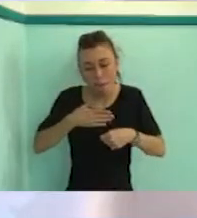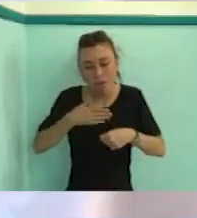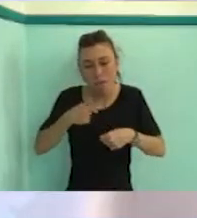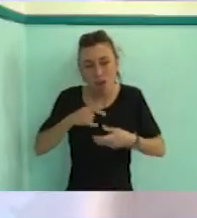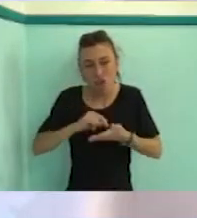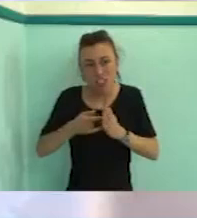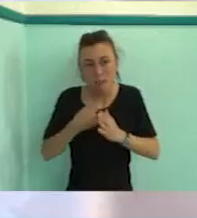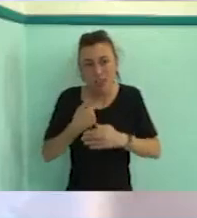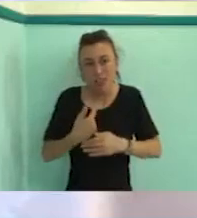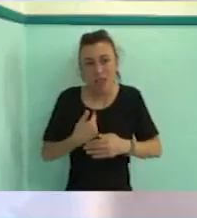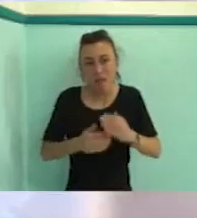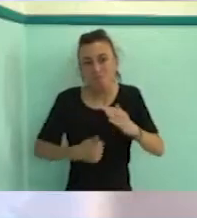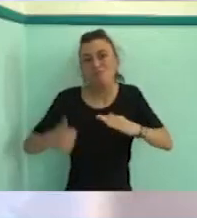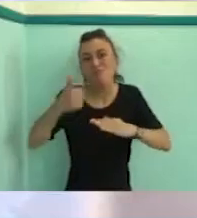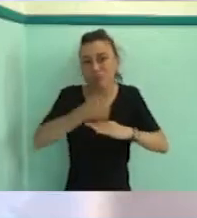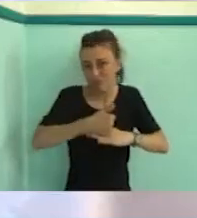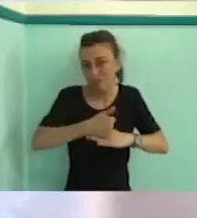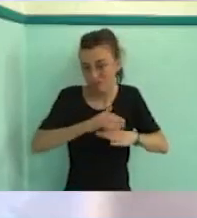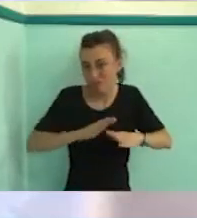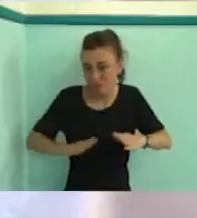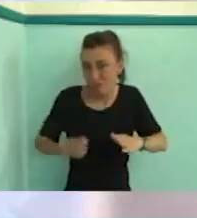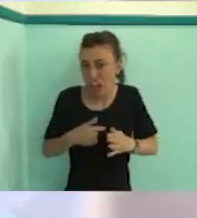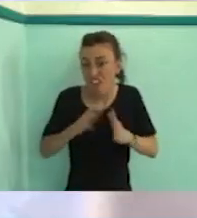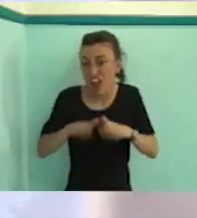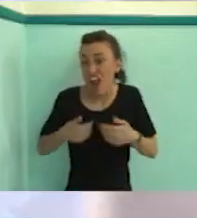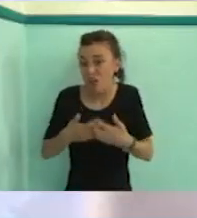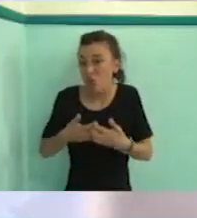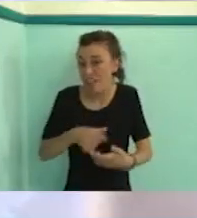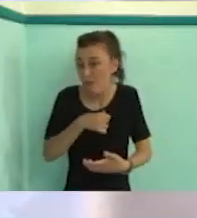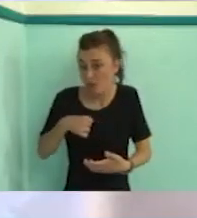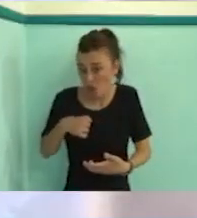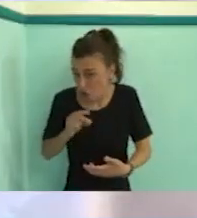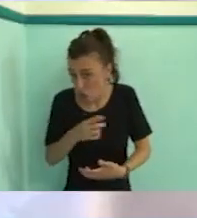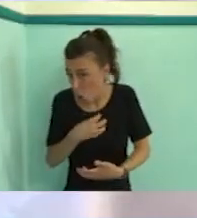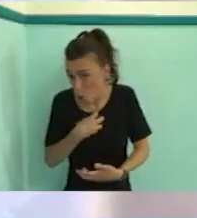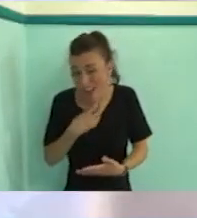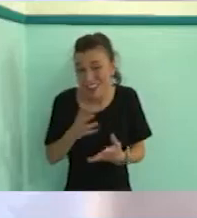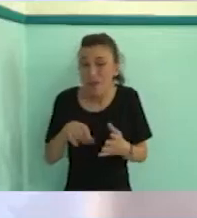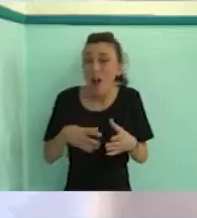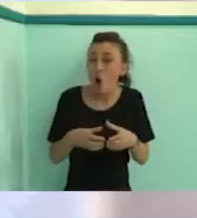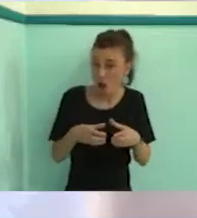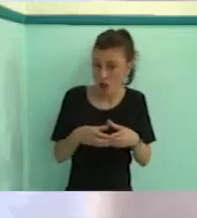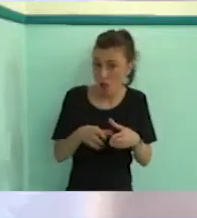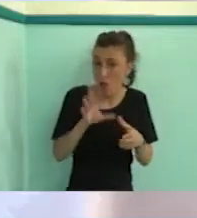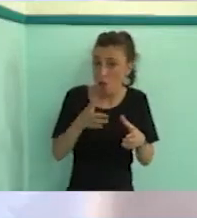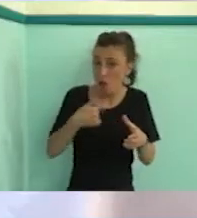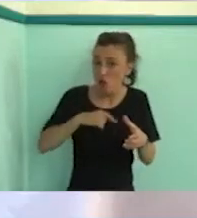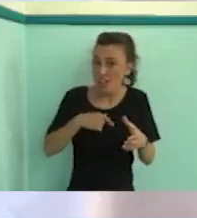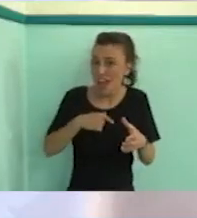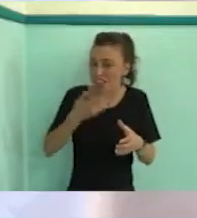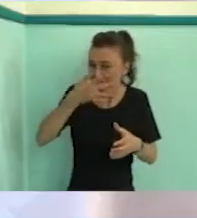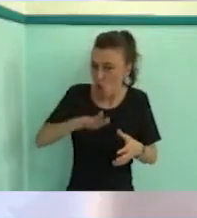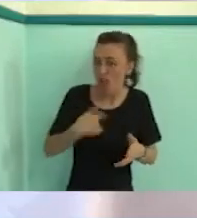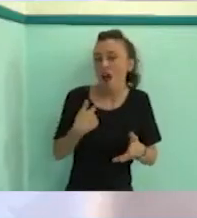por encima de mí entonces al final eh la lucha nunca puede ser solo individual también es colectiva por eso denunciamos la gordoa como la denunciamos y no diríamos